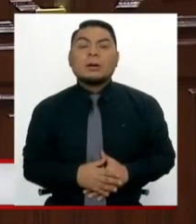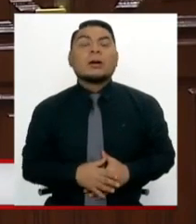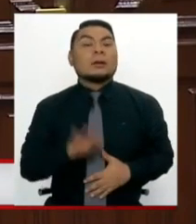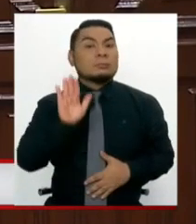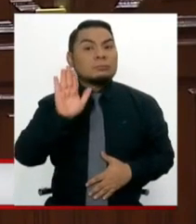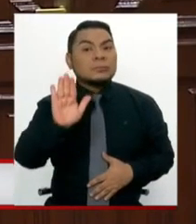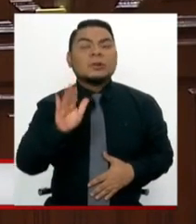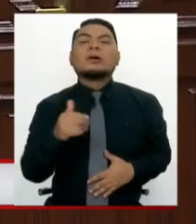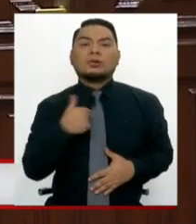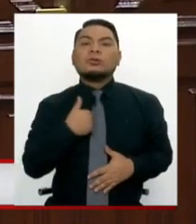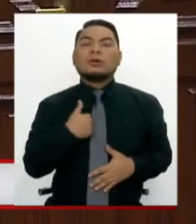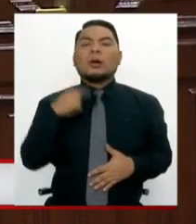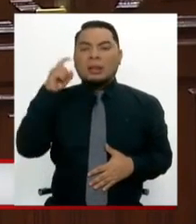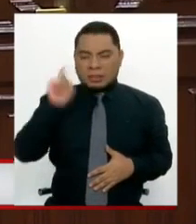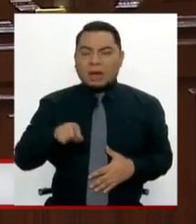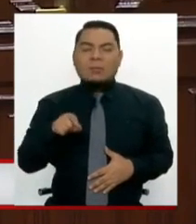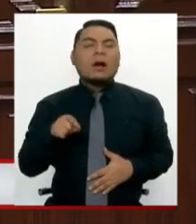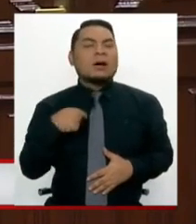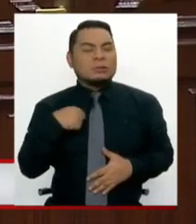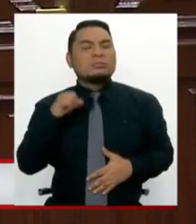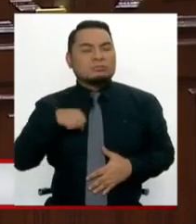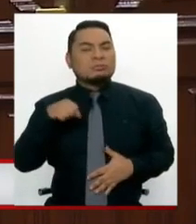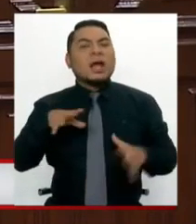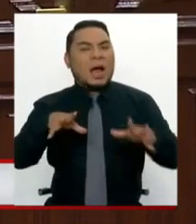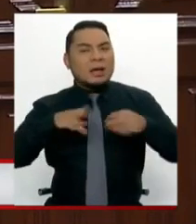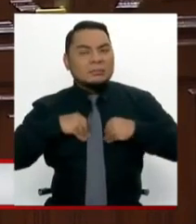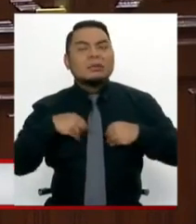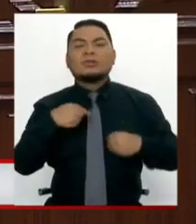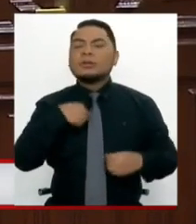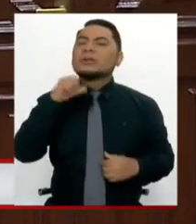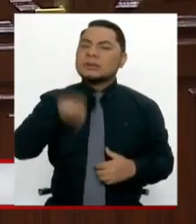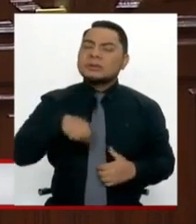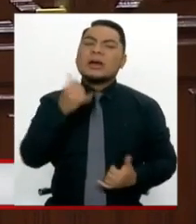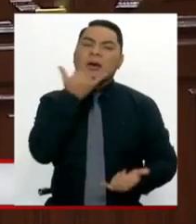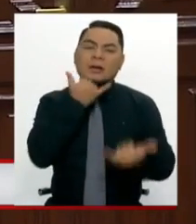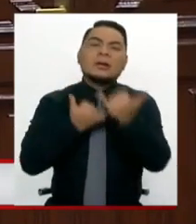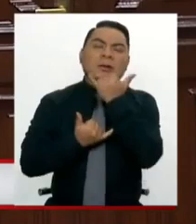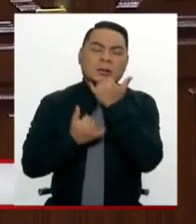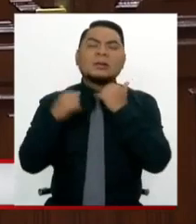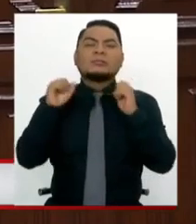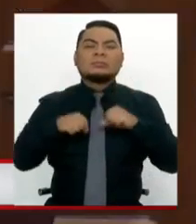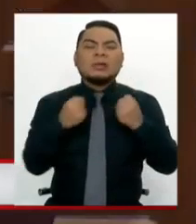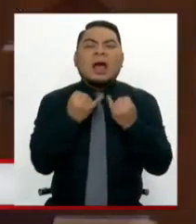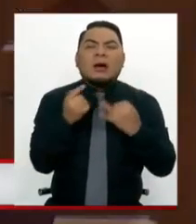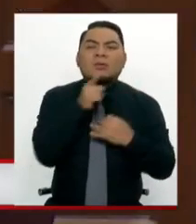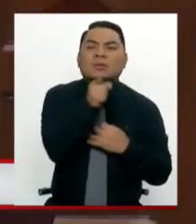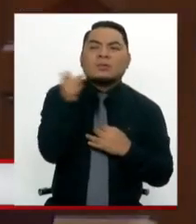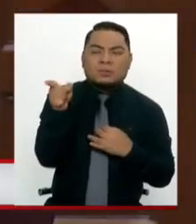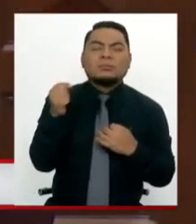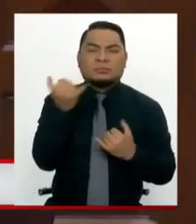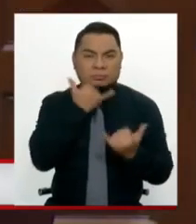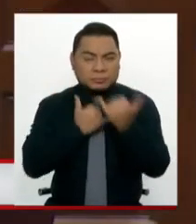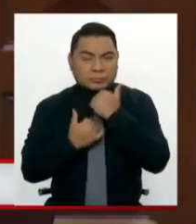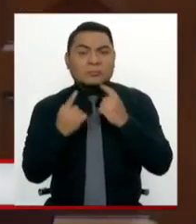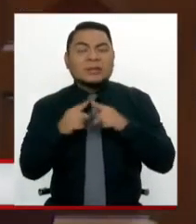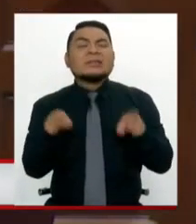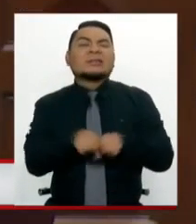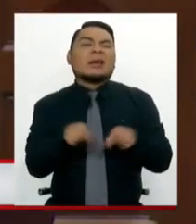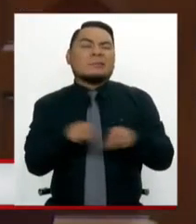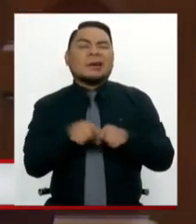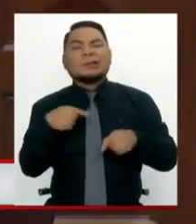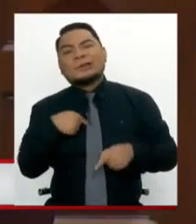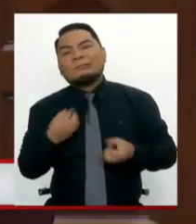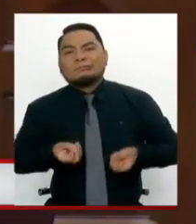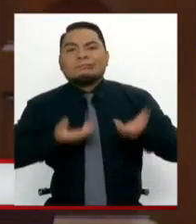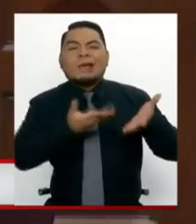embargo, debo admitir que hemos cometido errores con algunas designaciones, así como brindar confianza a quienes